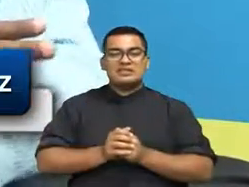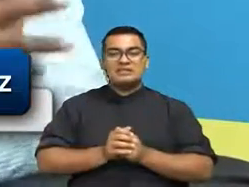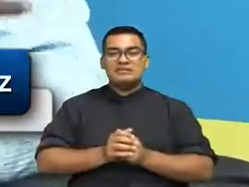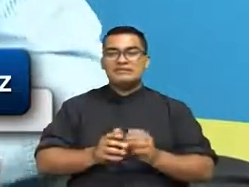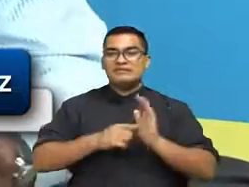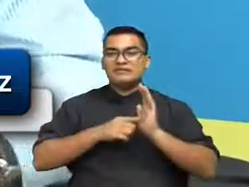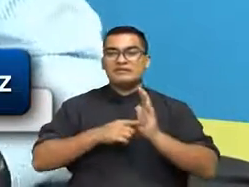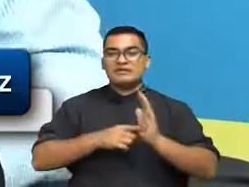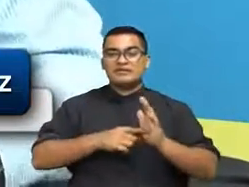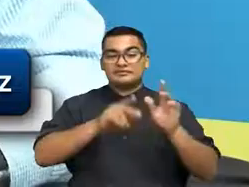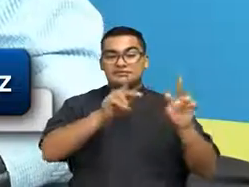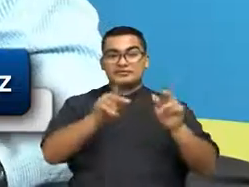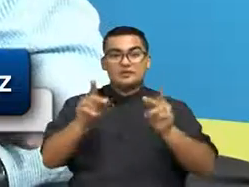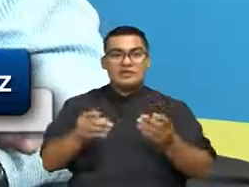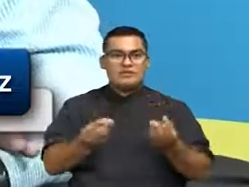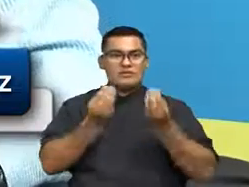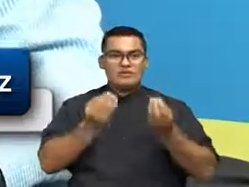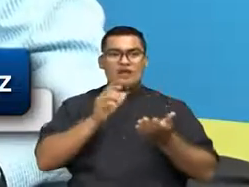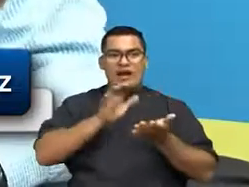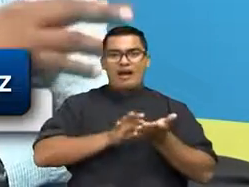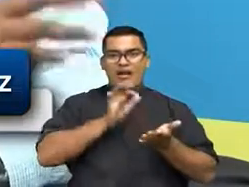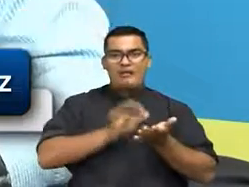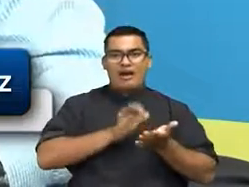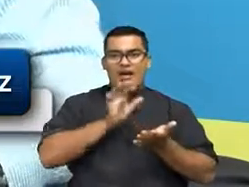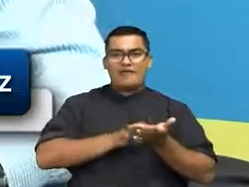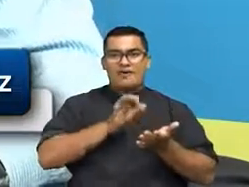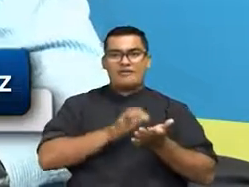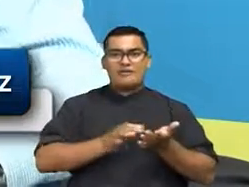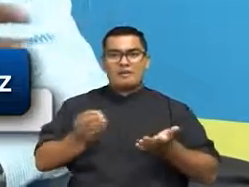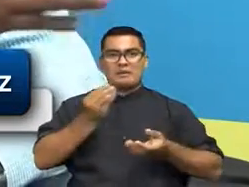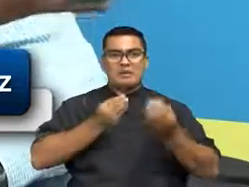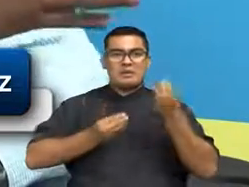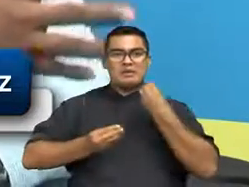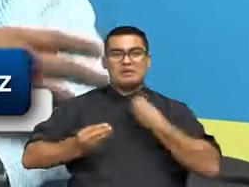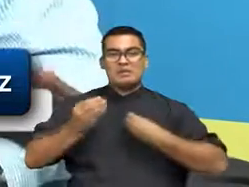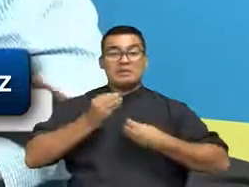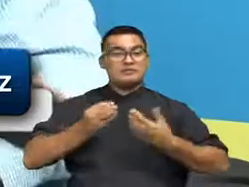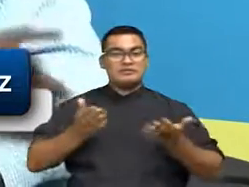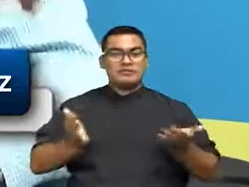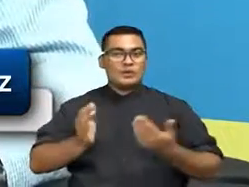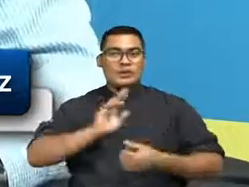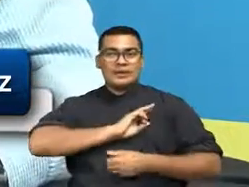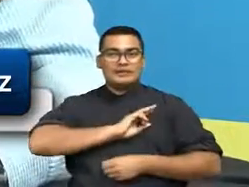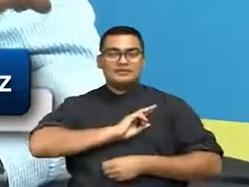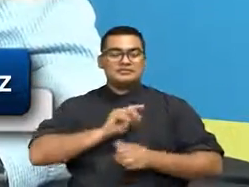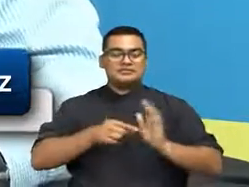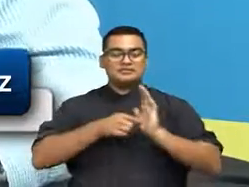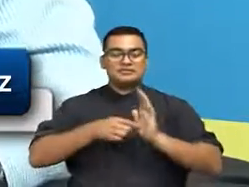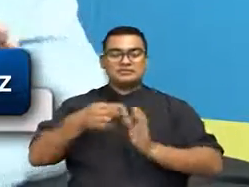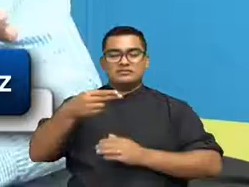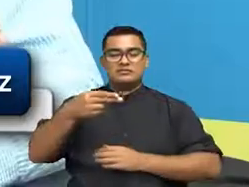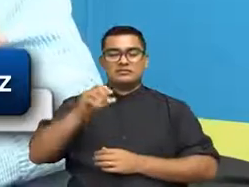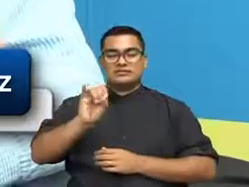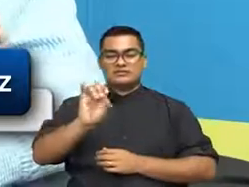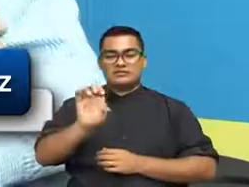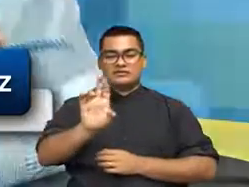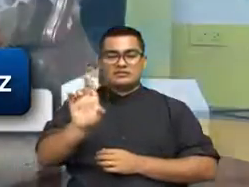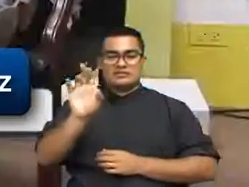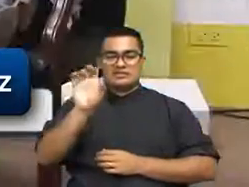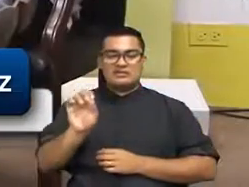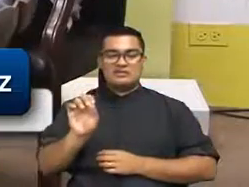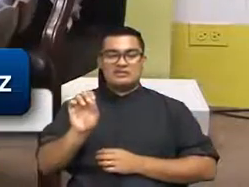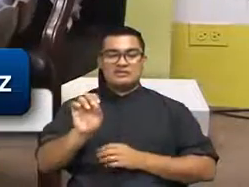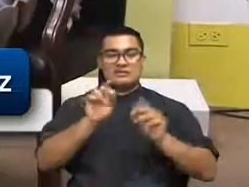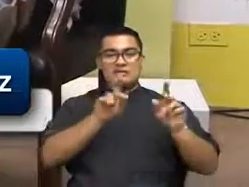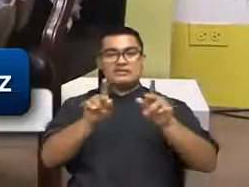ejemplo, muchos carbohidratos, no incluimos alimentos ricos en hierro, por ejemplo. Gracias a Dios aquí la mayoría de los